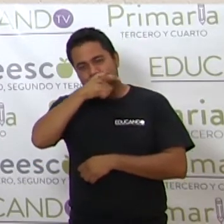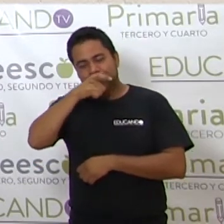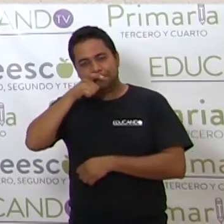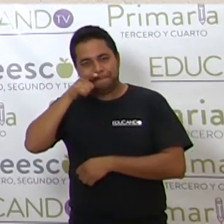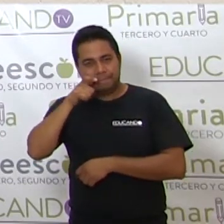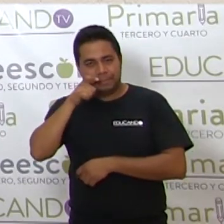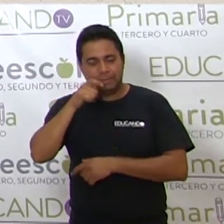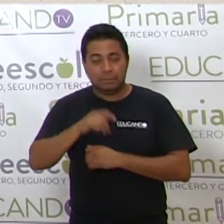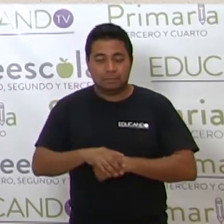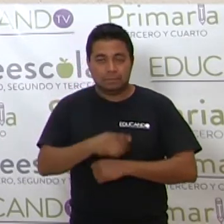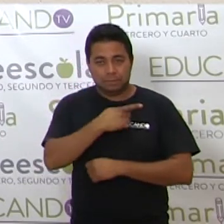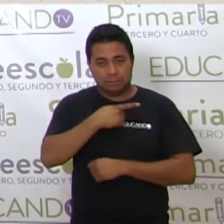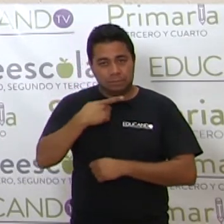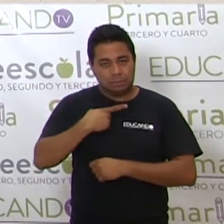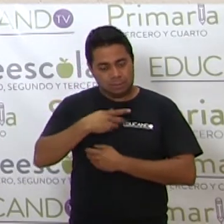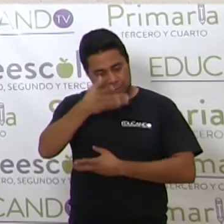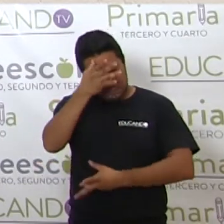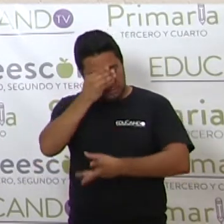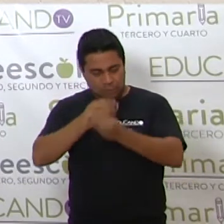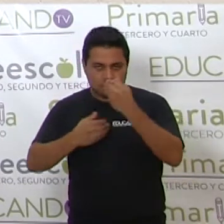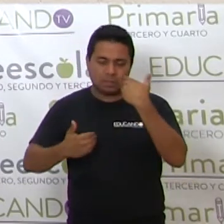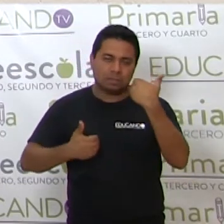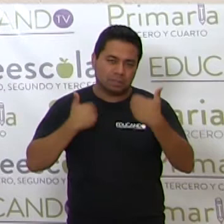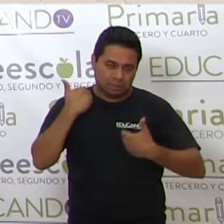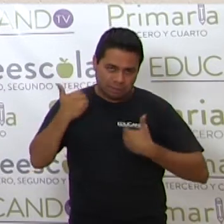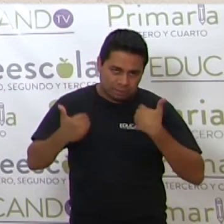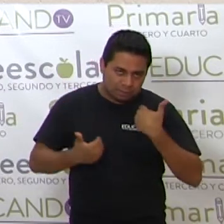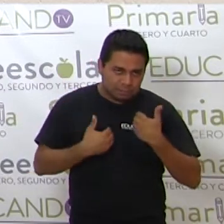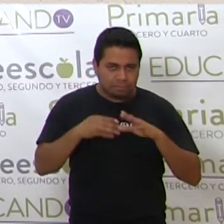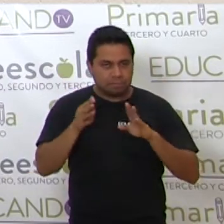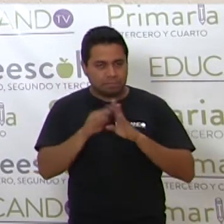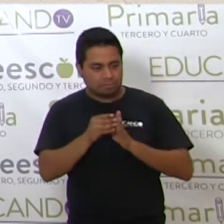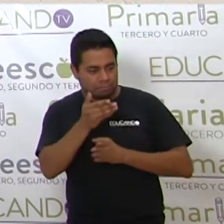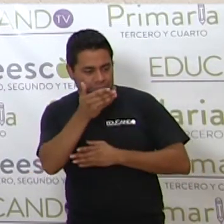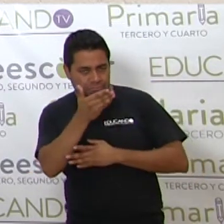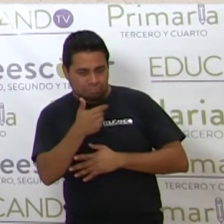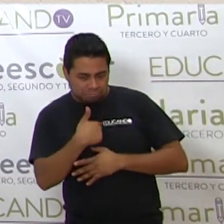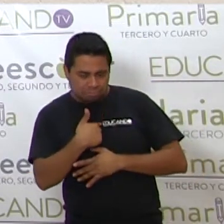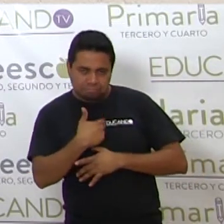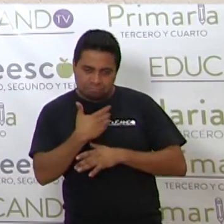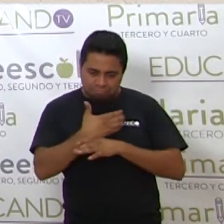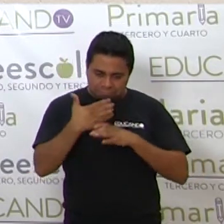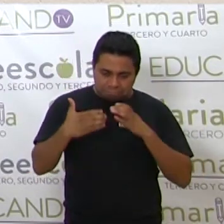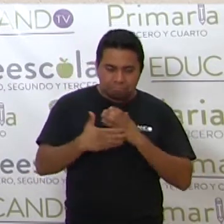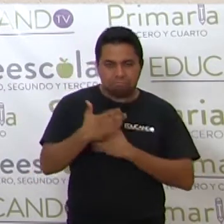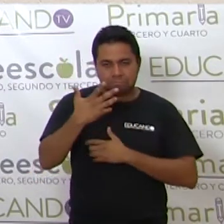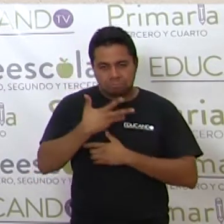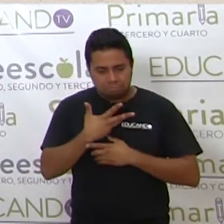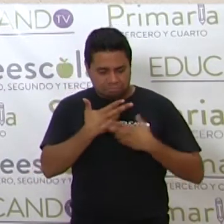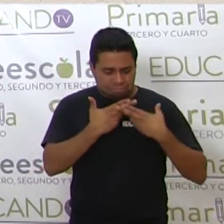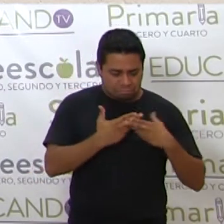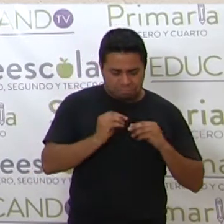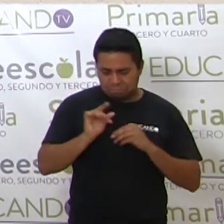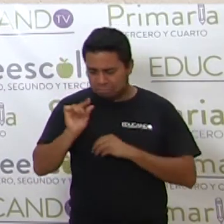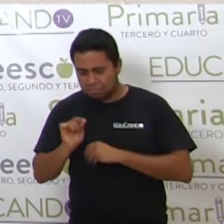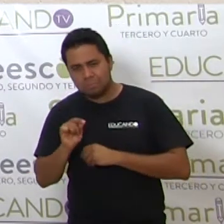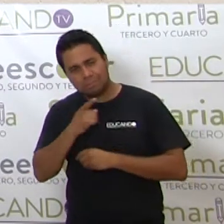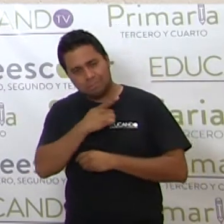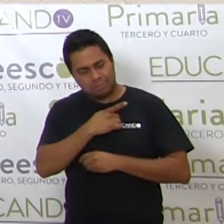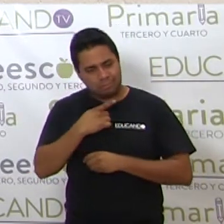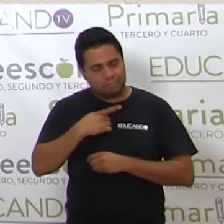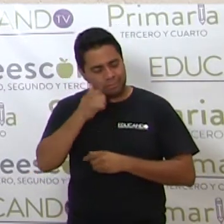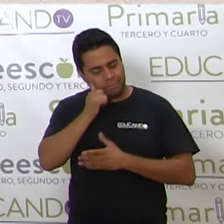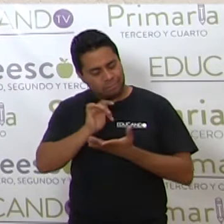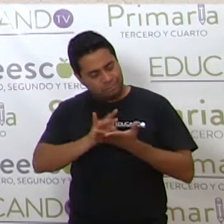hay que aprender a disfrutar y agradecer lo mucho o lo poco que tengan